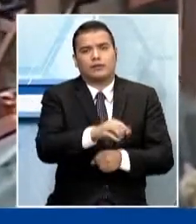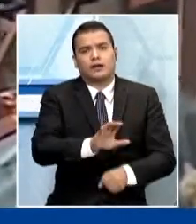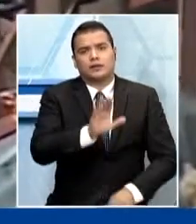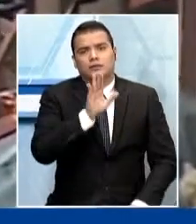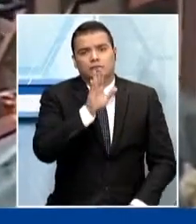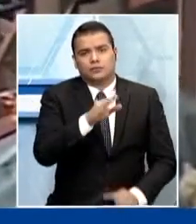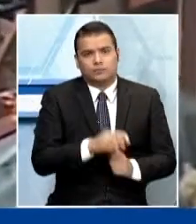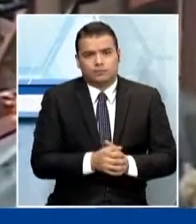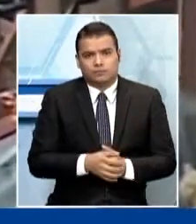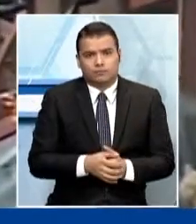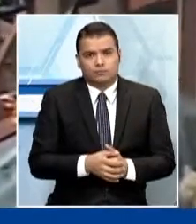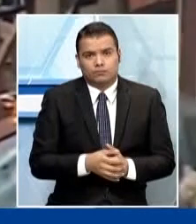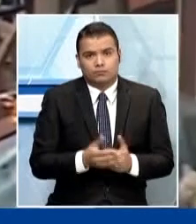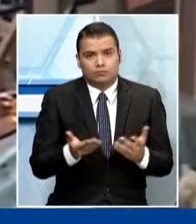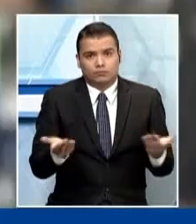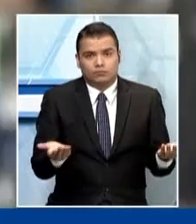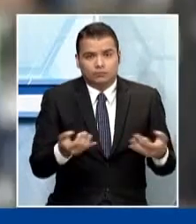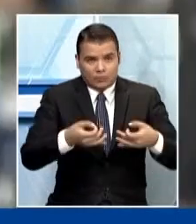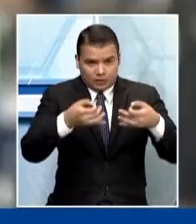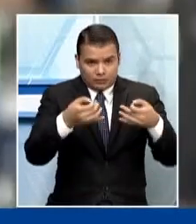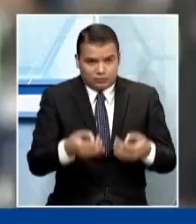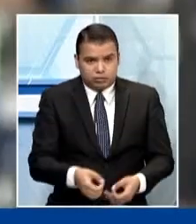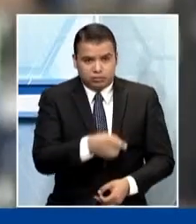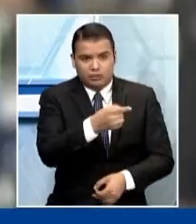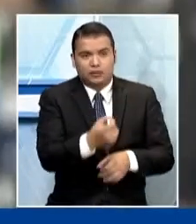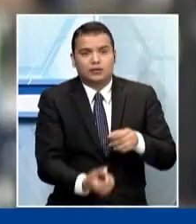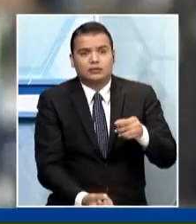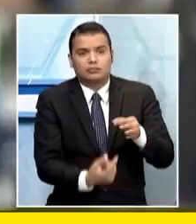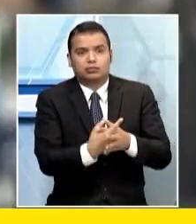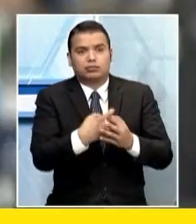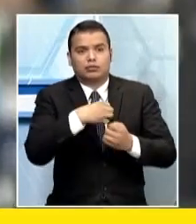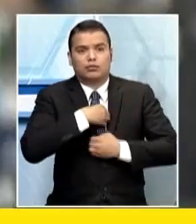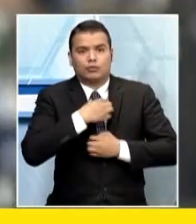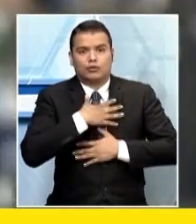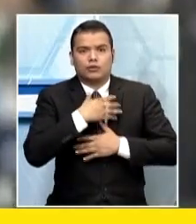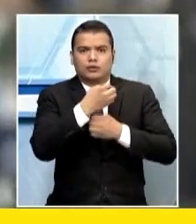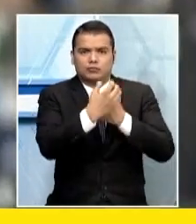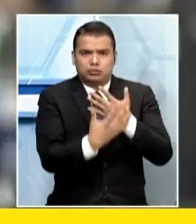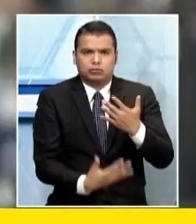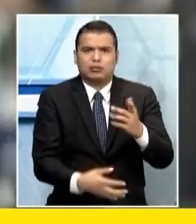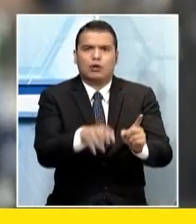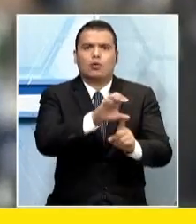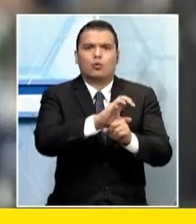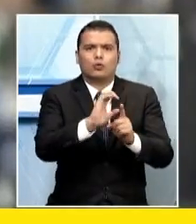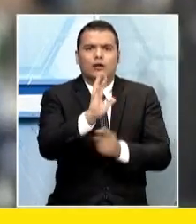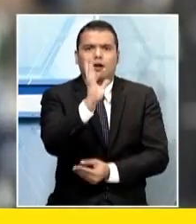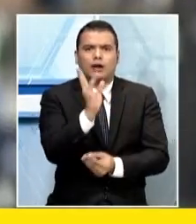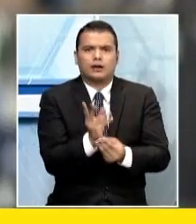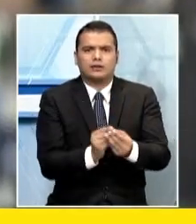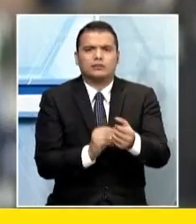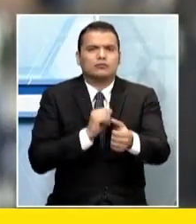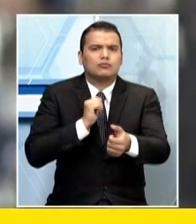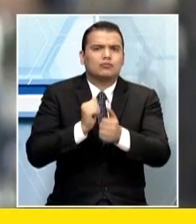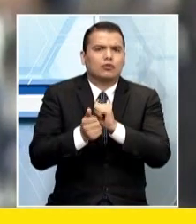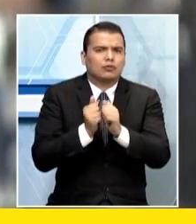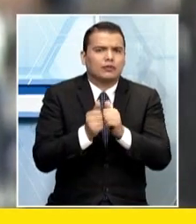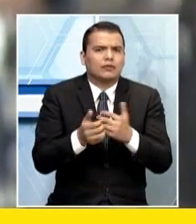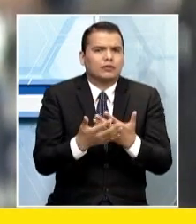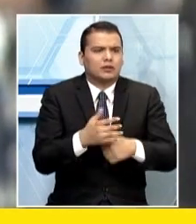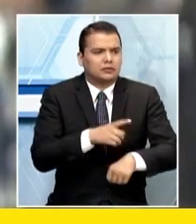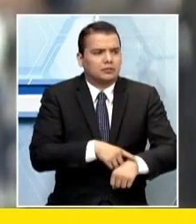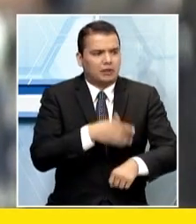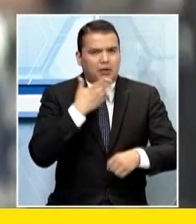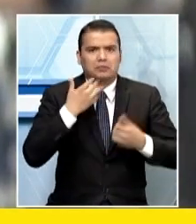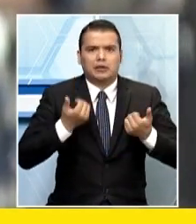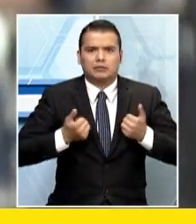Bueno, yo pienso que si esto se convierte en un boom de oportunidades desde lo cultural, desde lo artístico, desde lo deportivo, desde la ocupación del